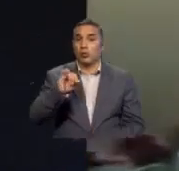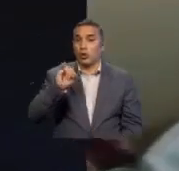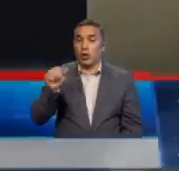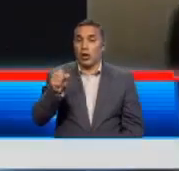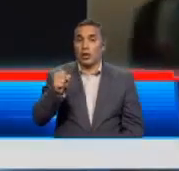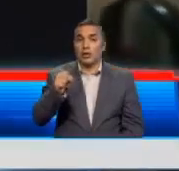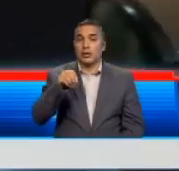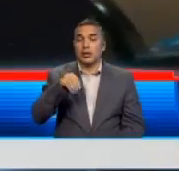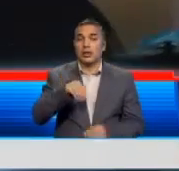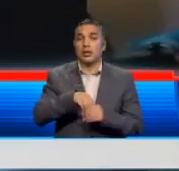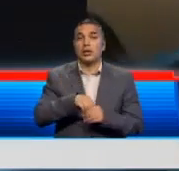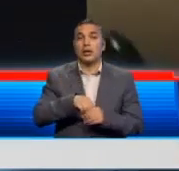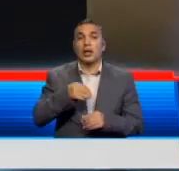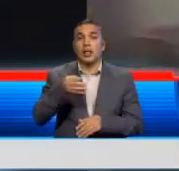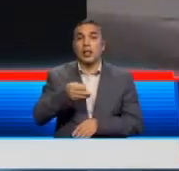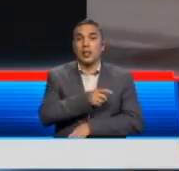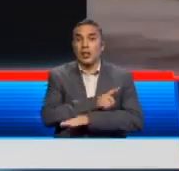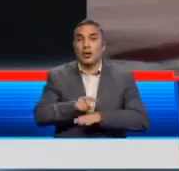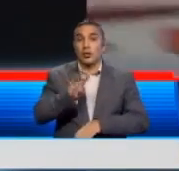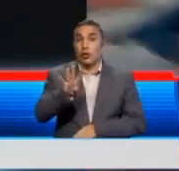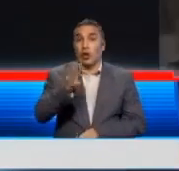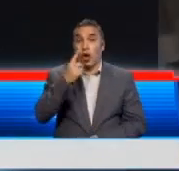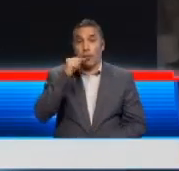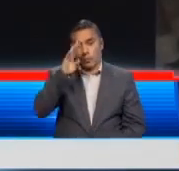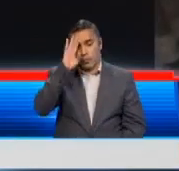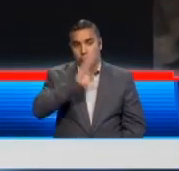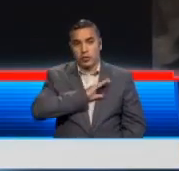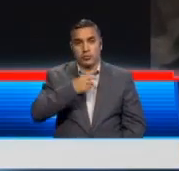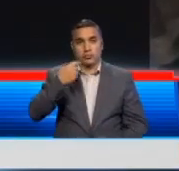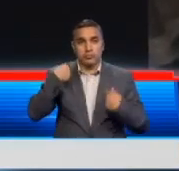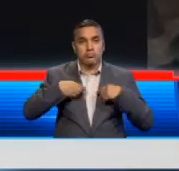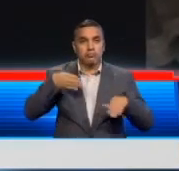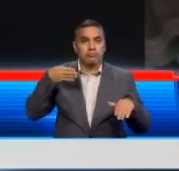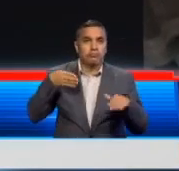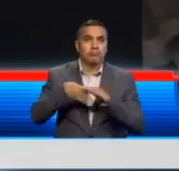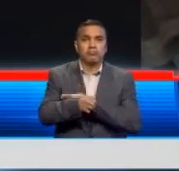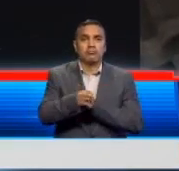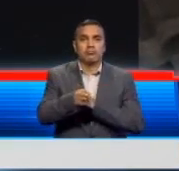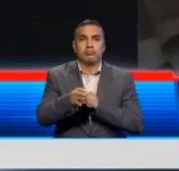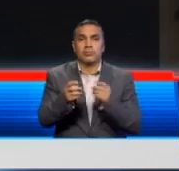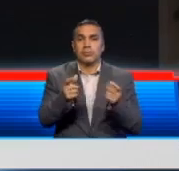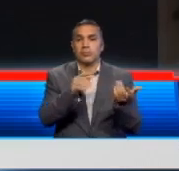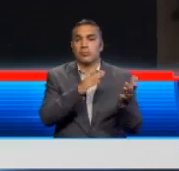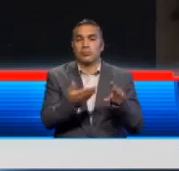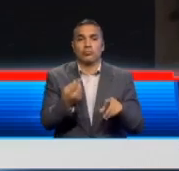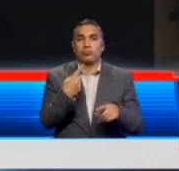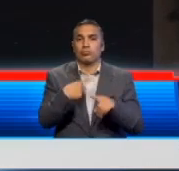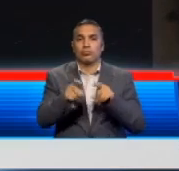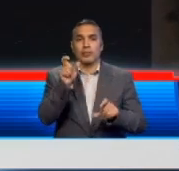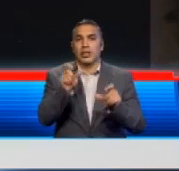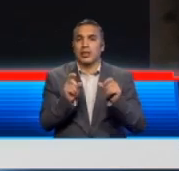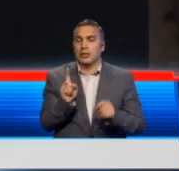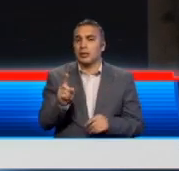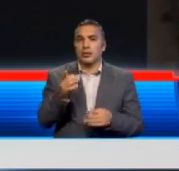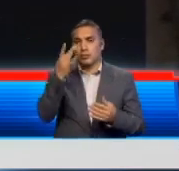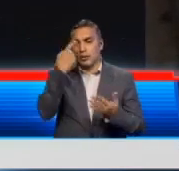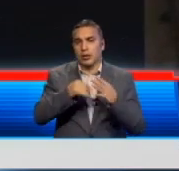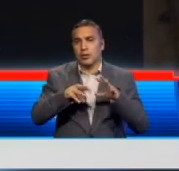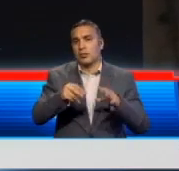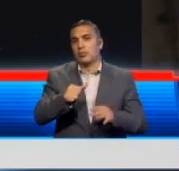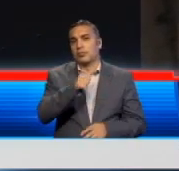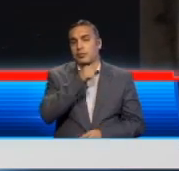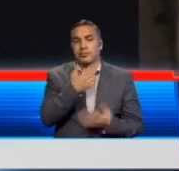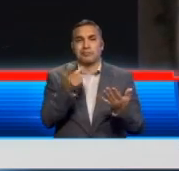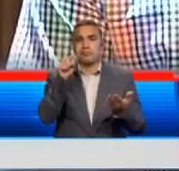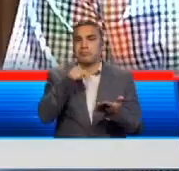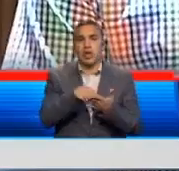en Daule, 4 hombres vestidos de policía sembraron el terror. Casi matan a varias personas por robarles